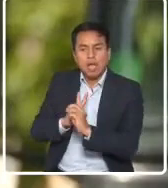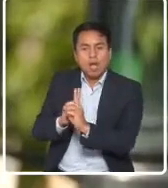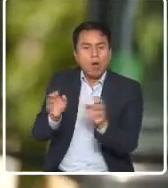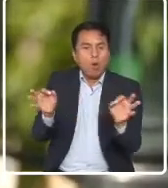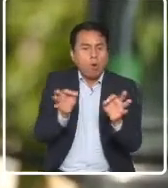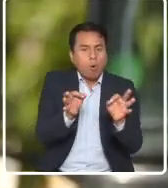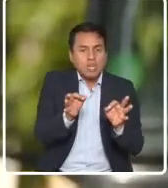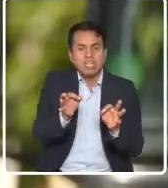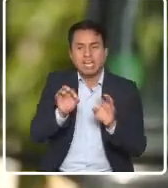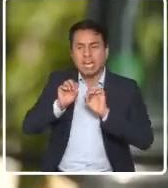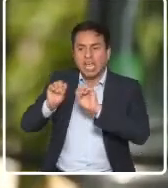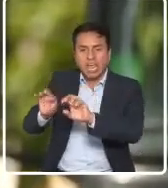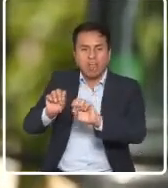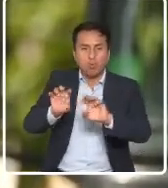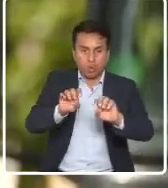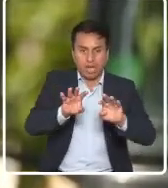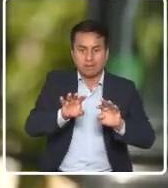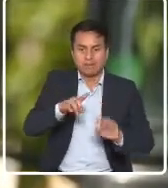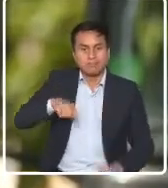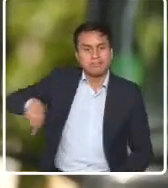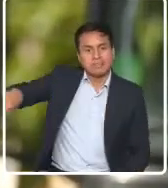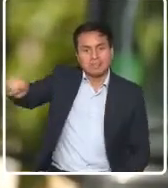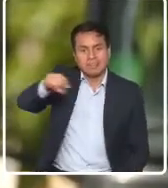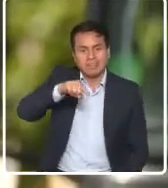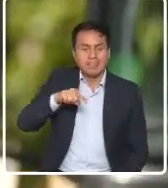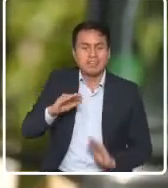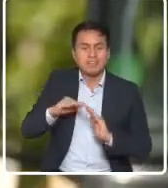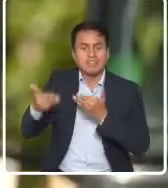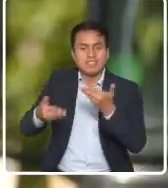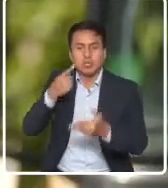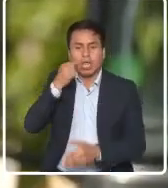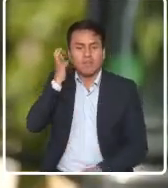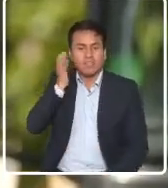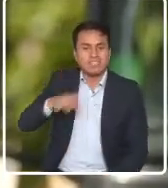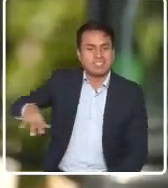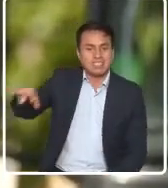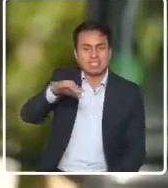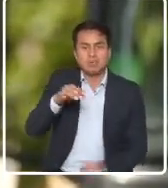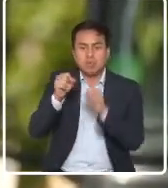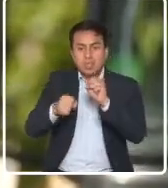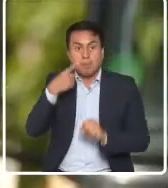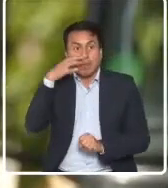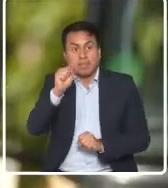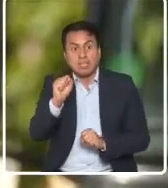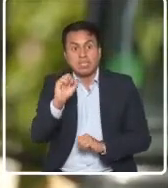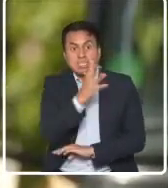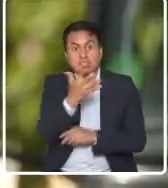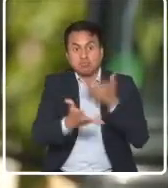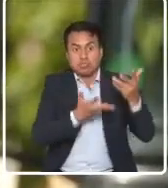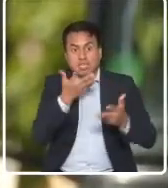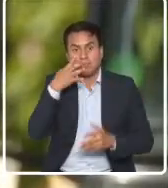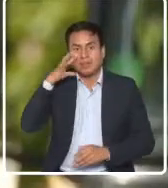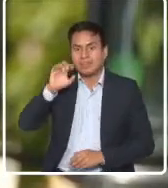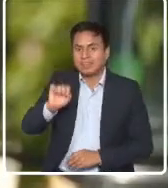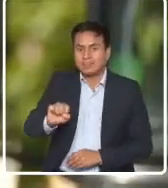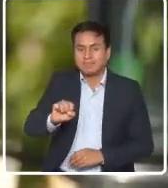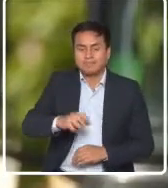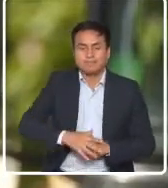orientar y educar a justamente sus vecinos y vecinas para poder prevenir los incendios forestales.